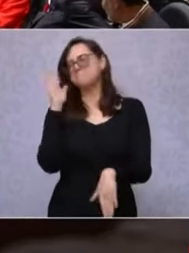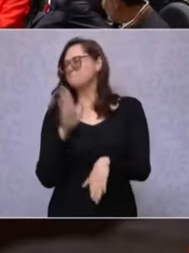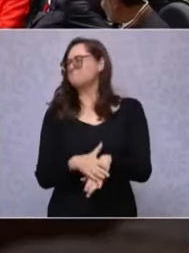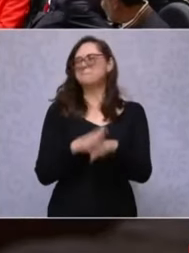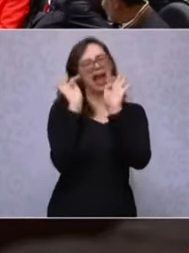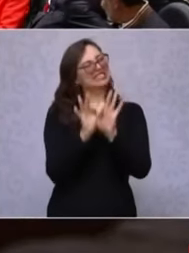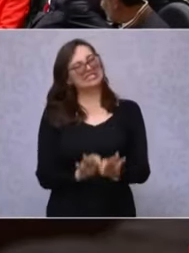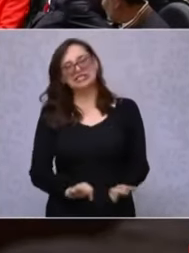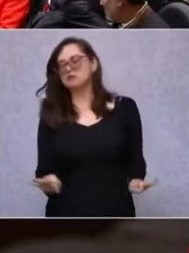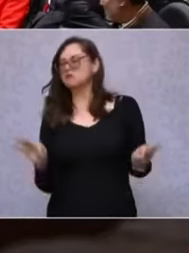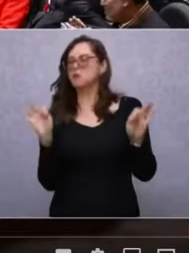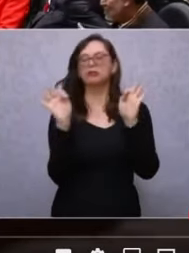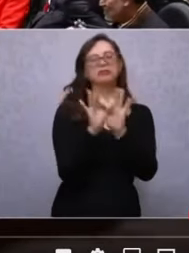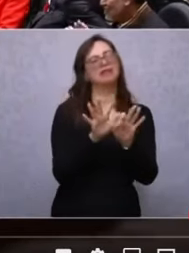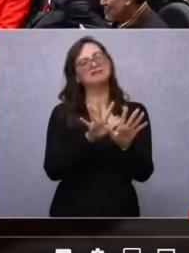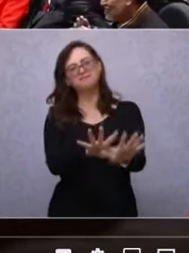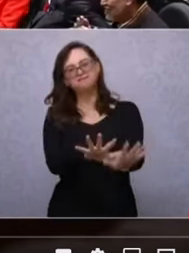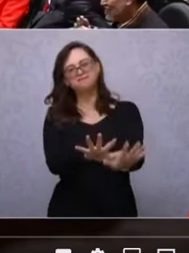la historia moderna.